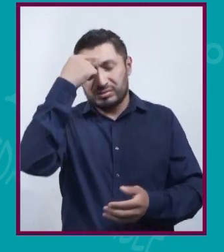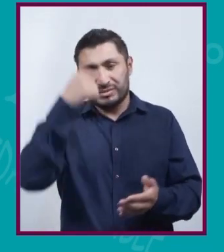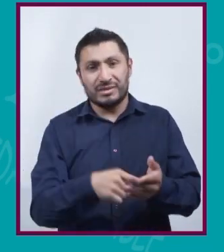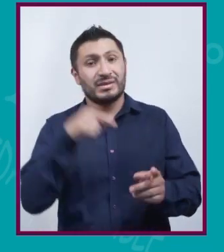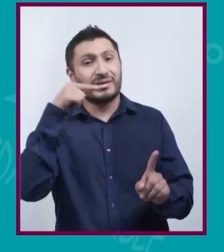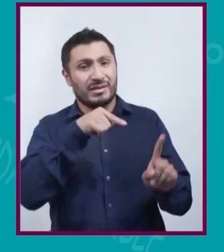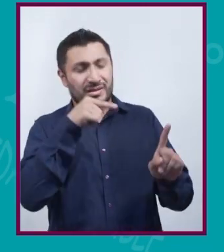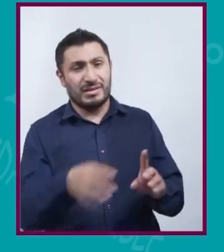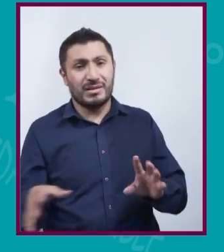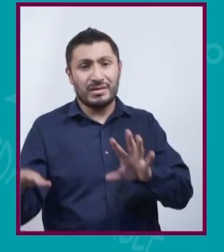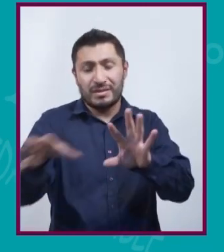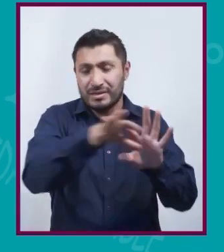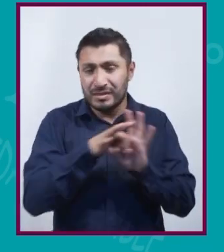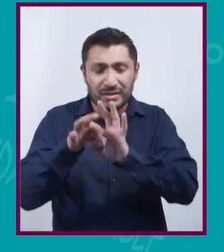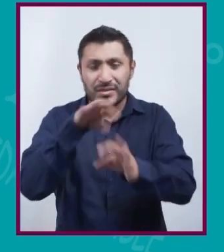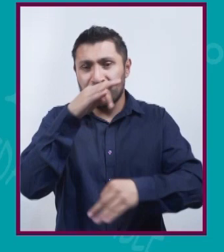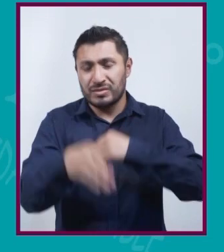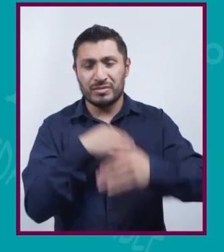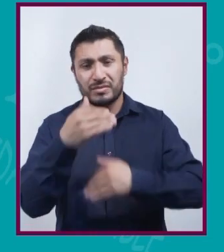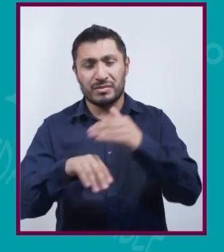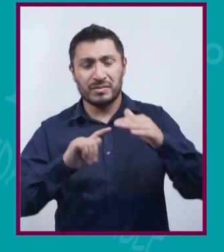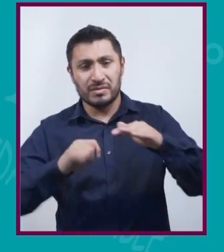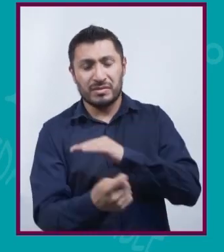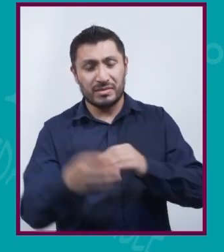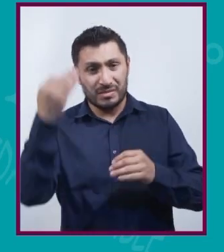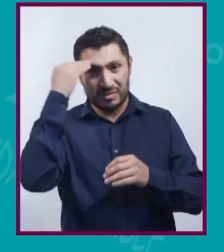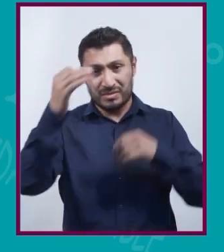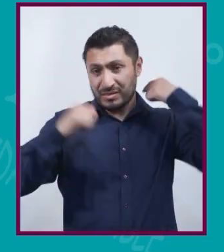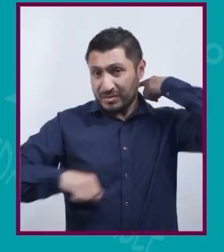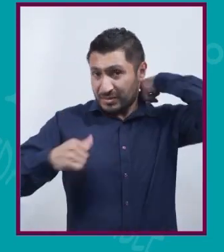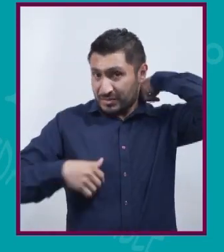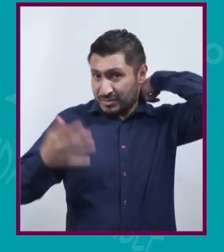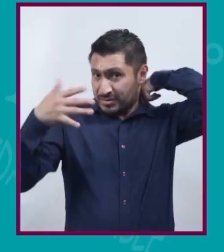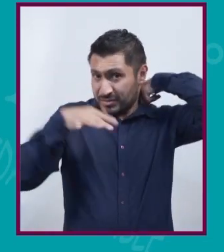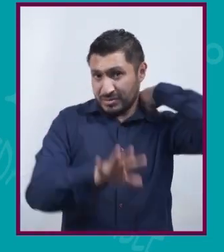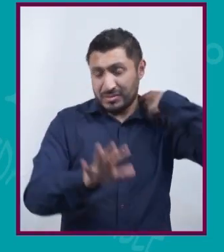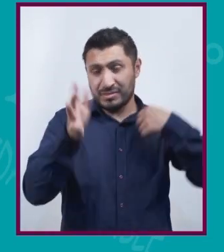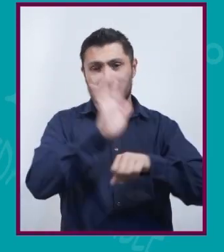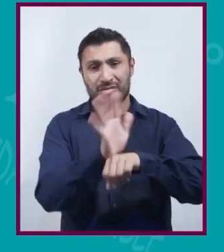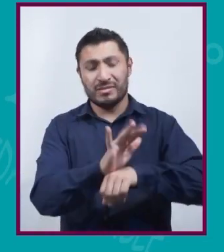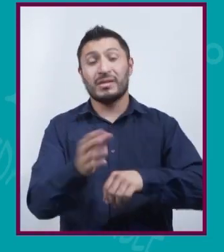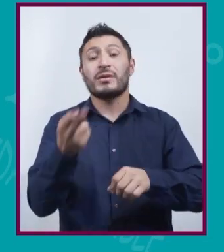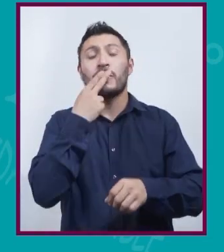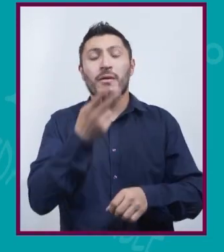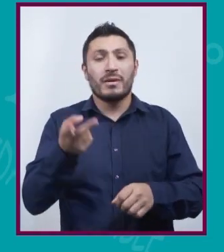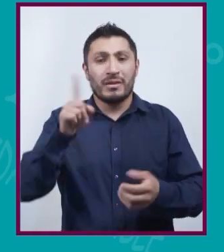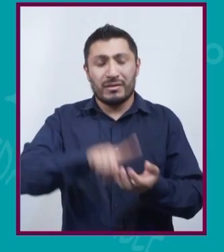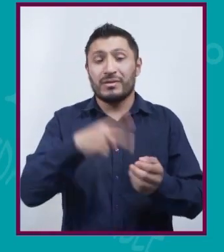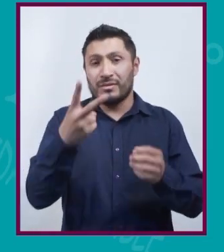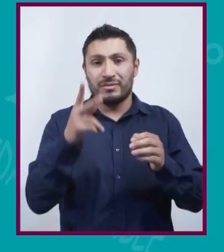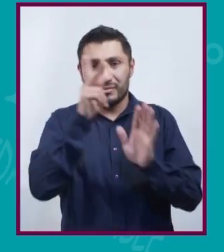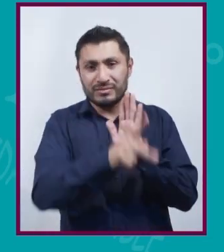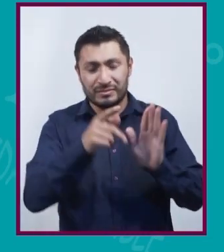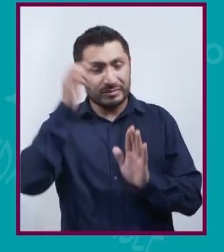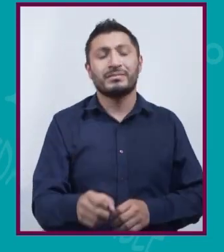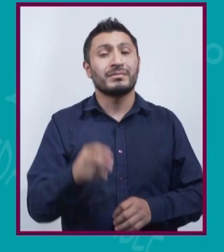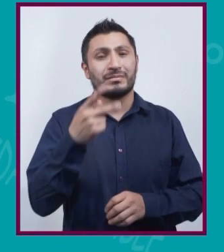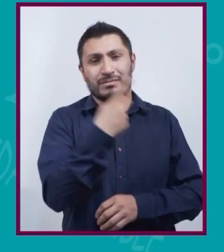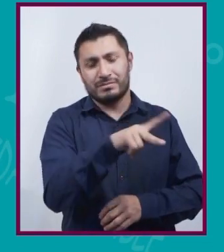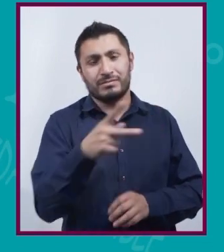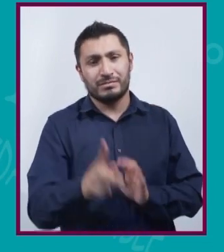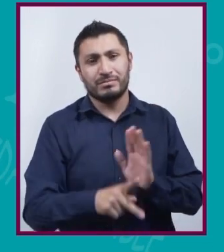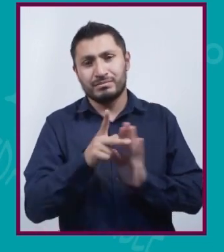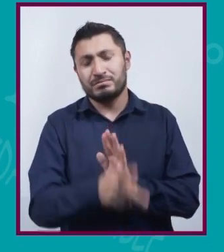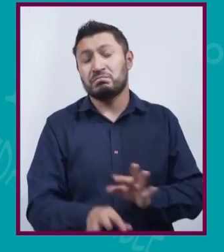unificó todos los avances que se tenían en la época sobre el cine y los aplicó en estas dos películas. Y, en efecto, las películas